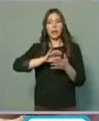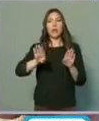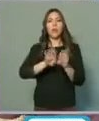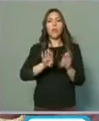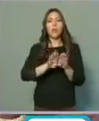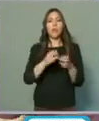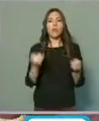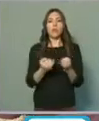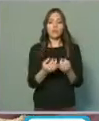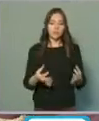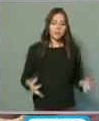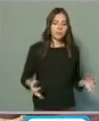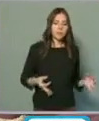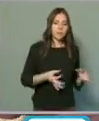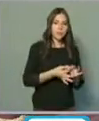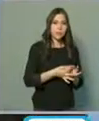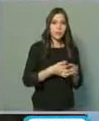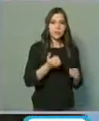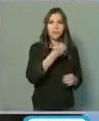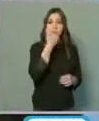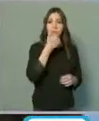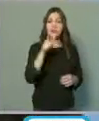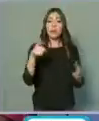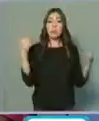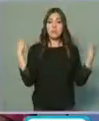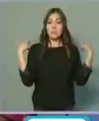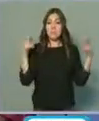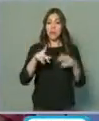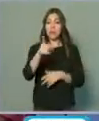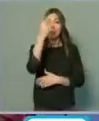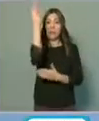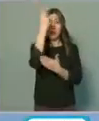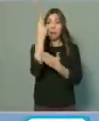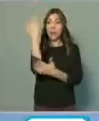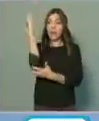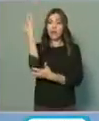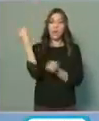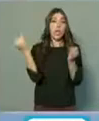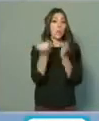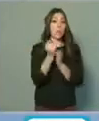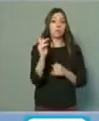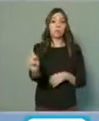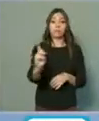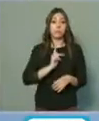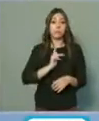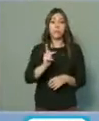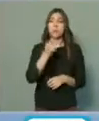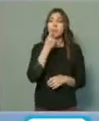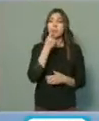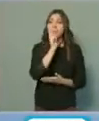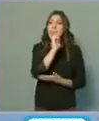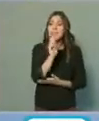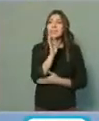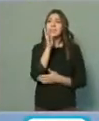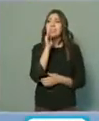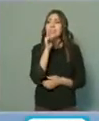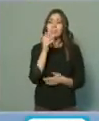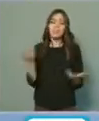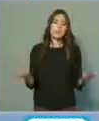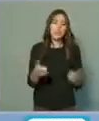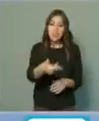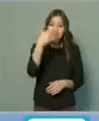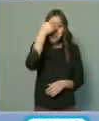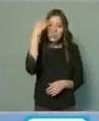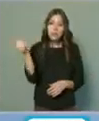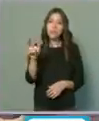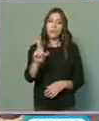el maestro quiere que dibujes el árbol como él lo dibuja. Y a veces juzgamos al alumno y eso es algo que